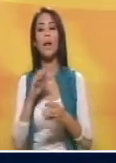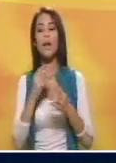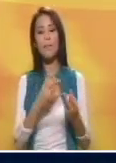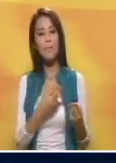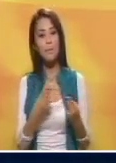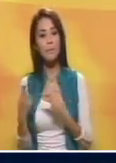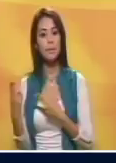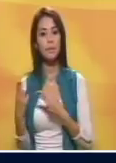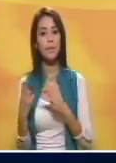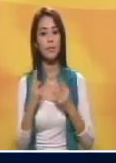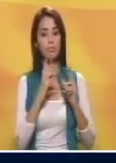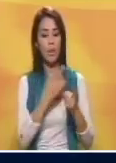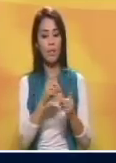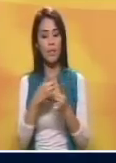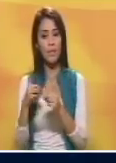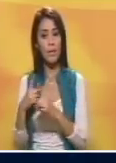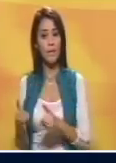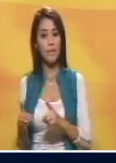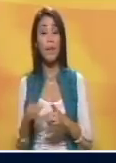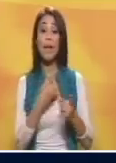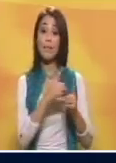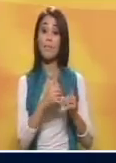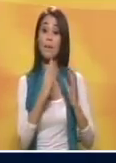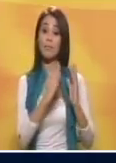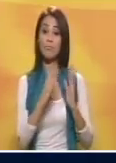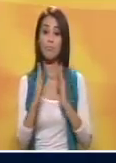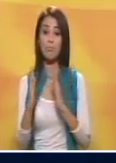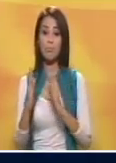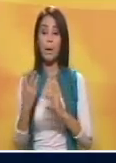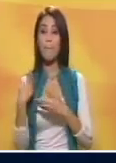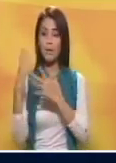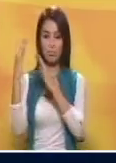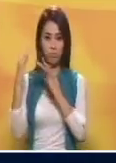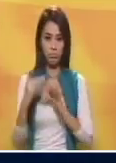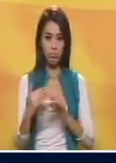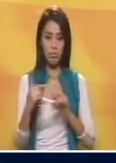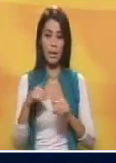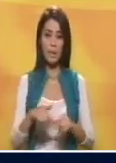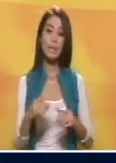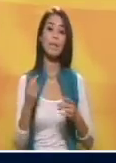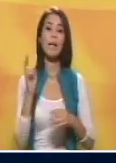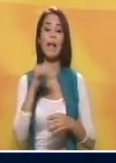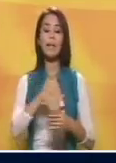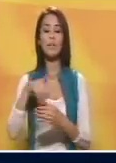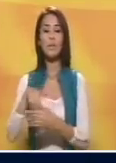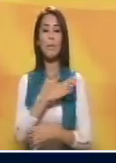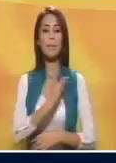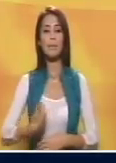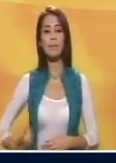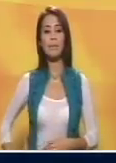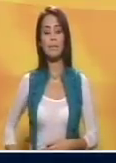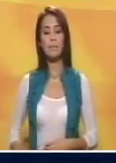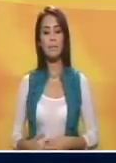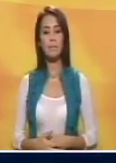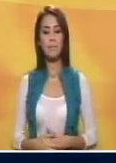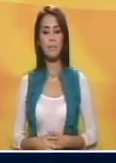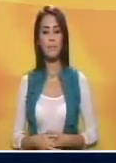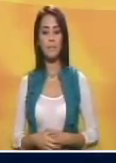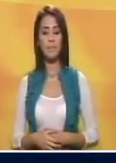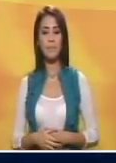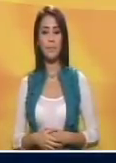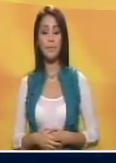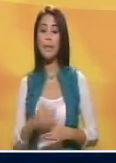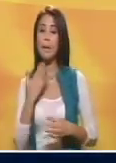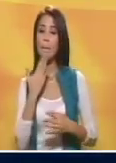a diferentes organismos multilaterales para que vengan a elecciones presidenciales, que son las que